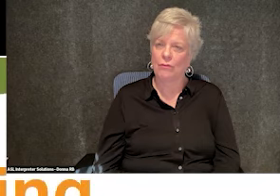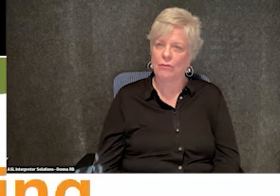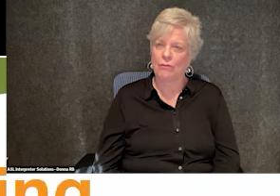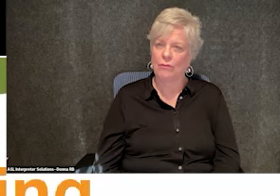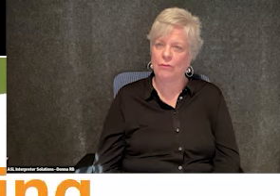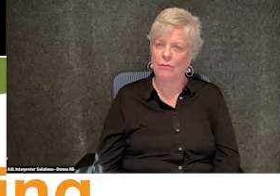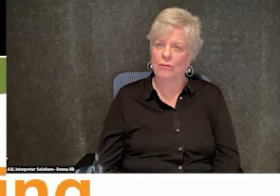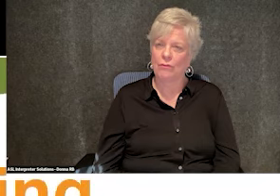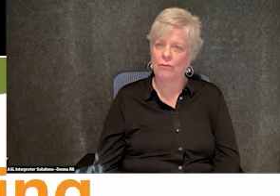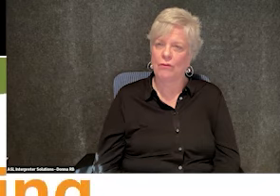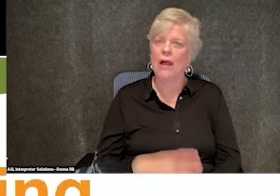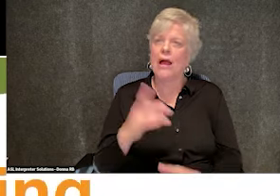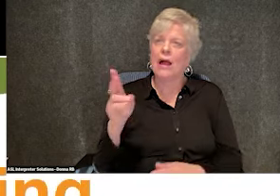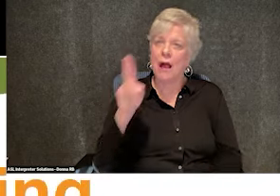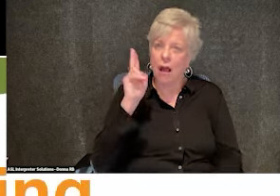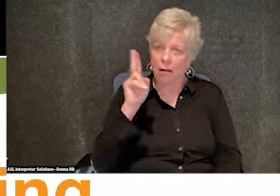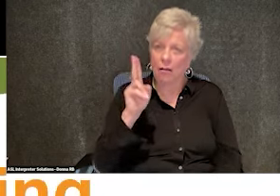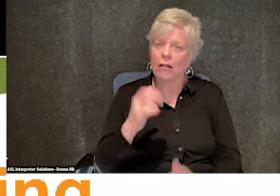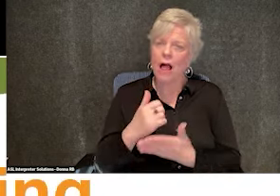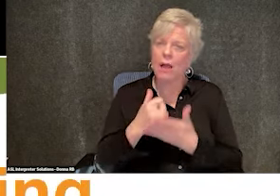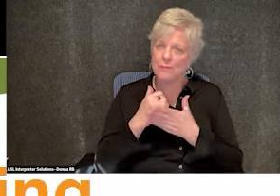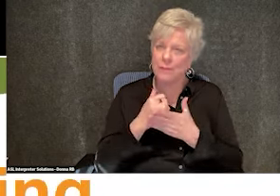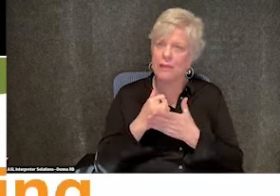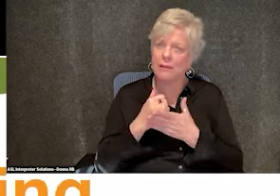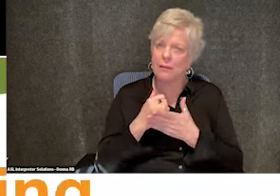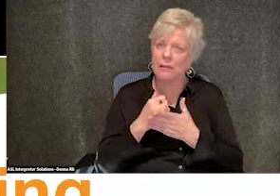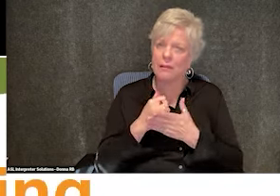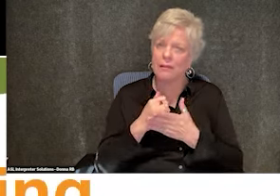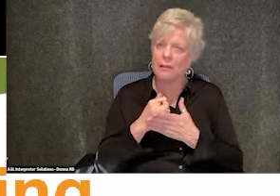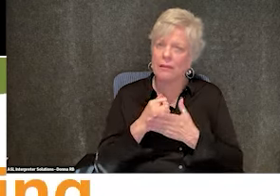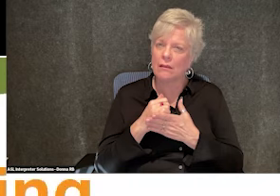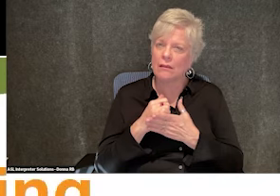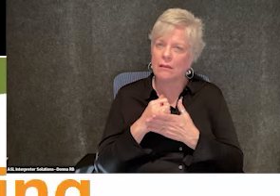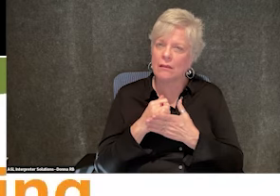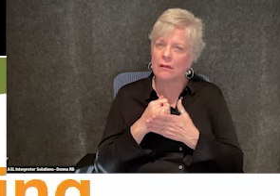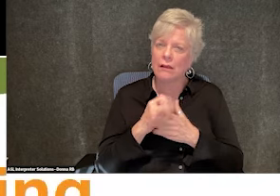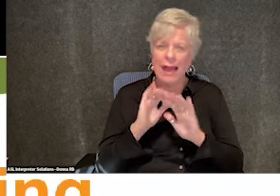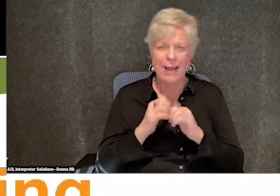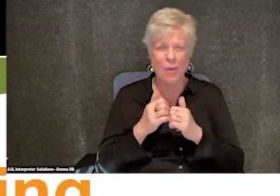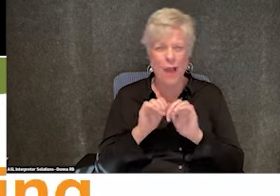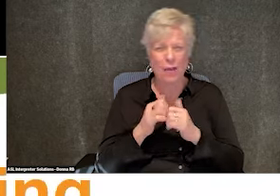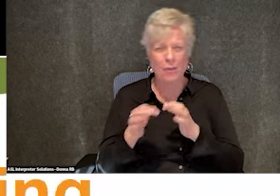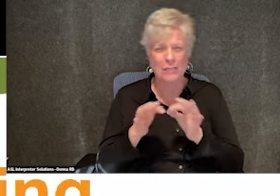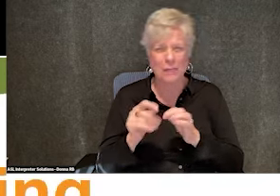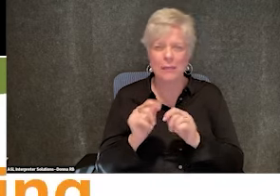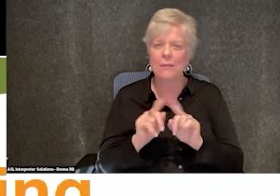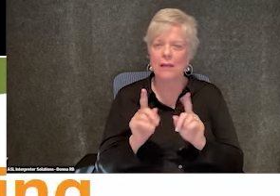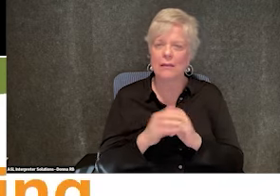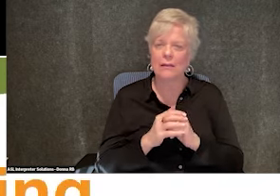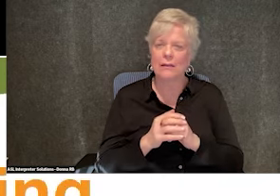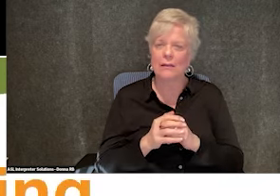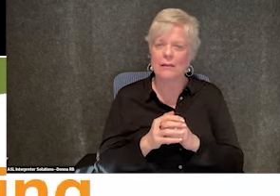esta hoja lo repasamos juntos. Fue difícil, eso sí, no les voy a mentir. Fue un